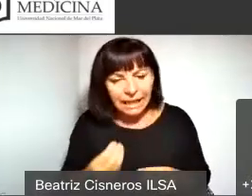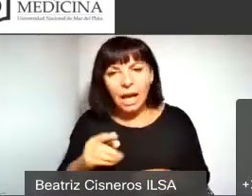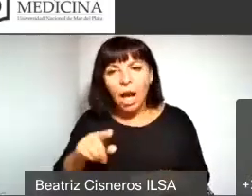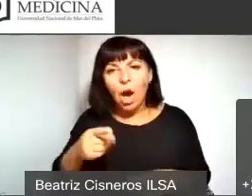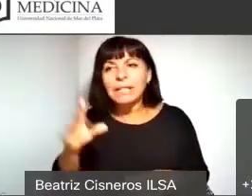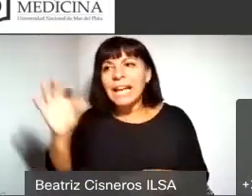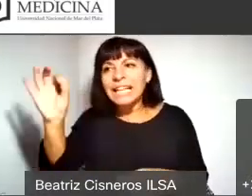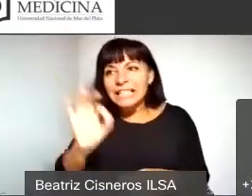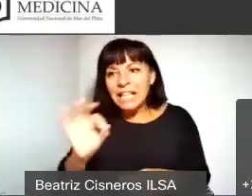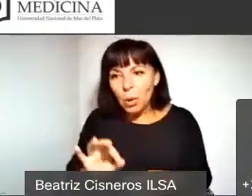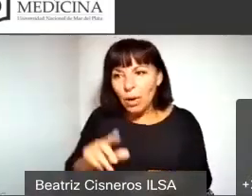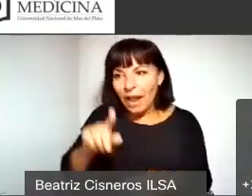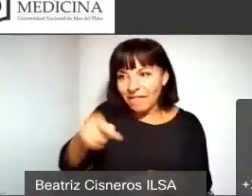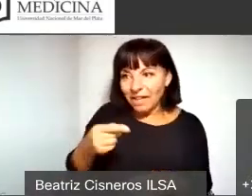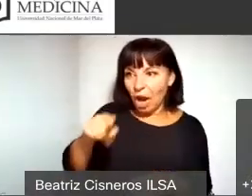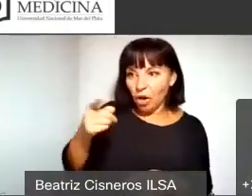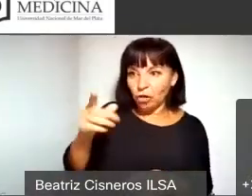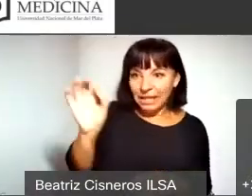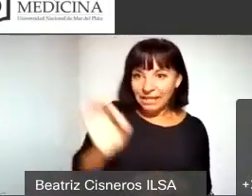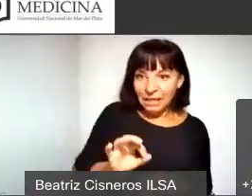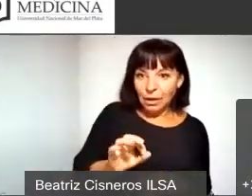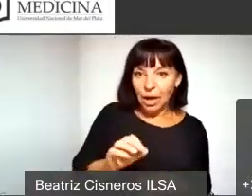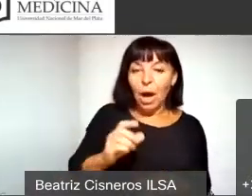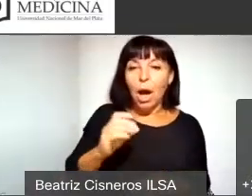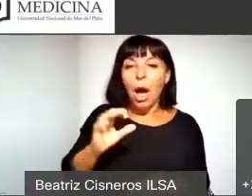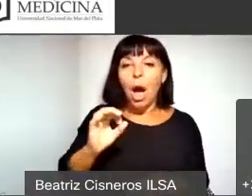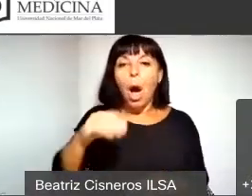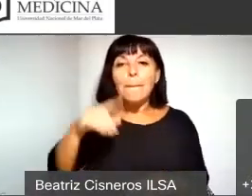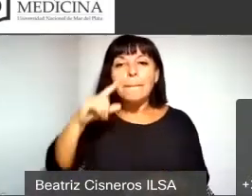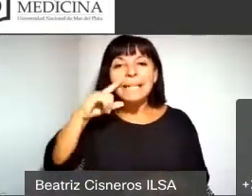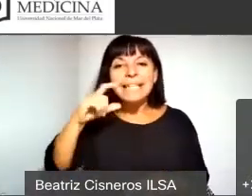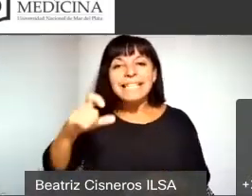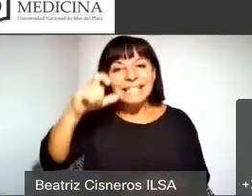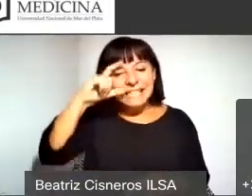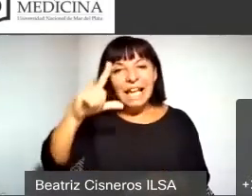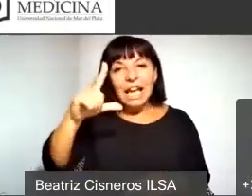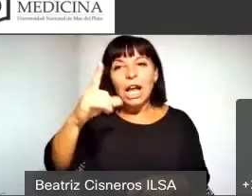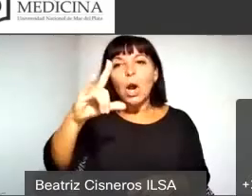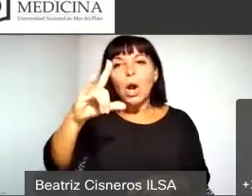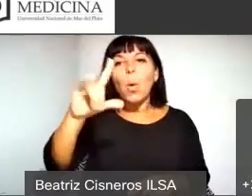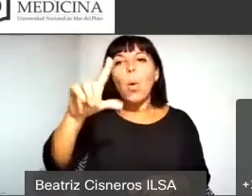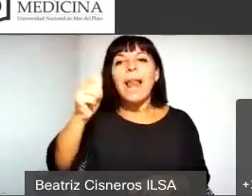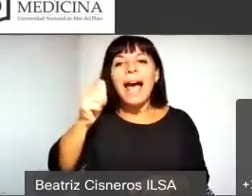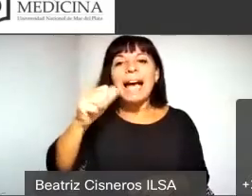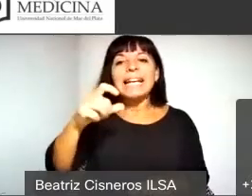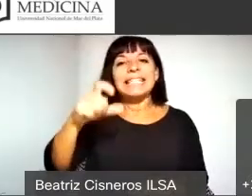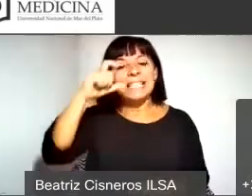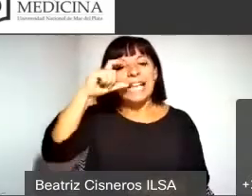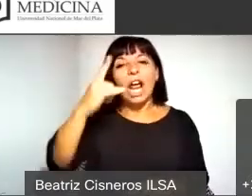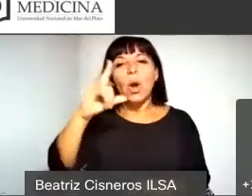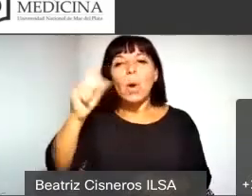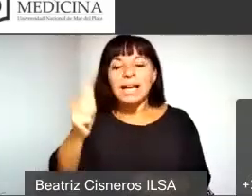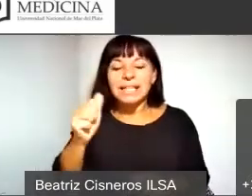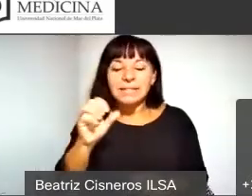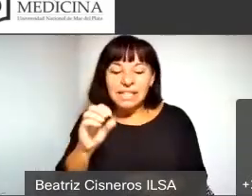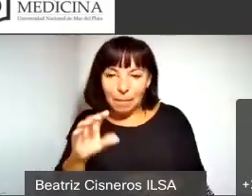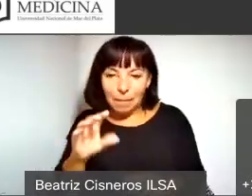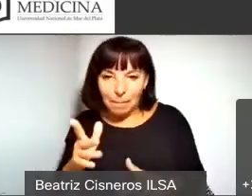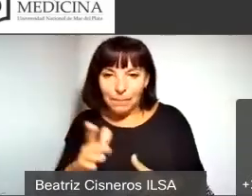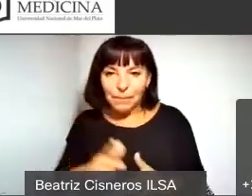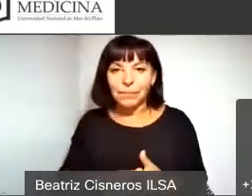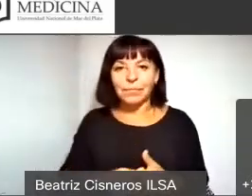latín se conoce como omnicélula es célula. Así que reorganizando esta información, la teoría celular está formada por